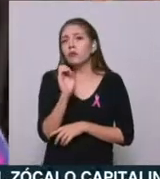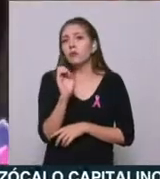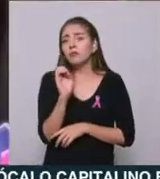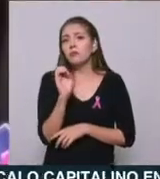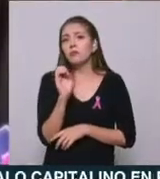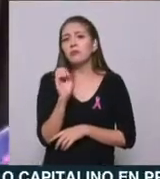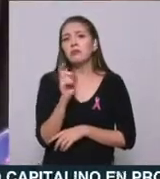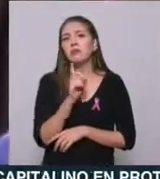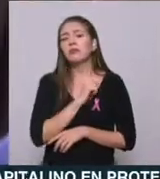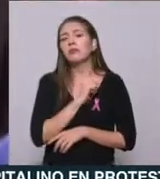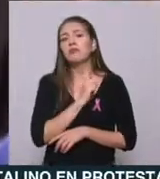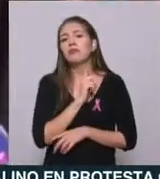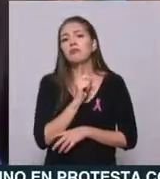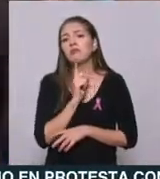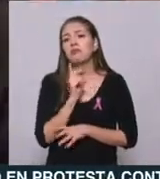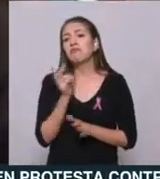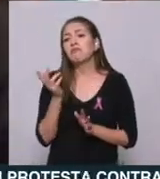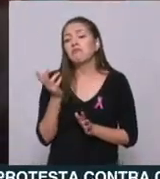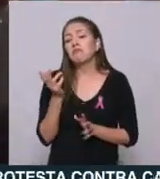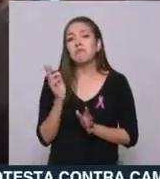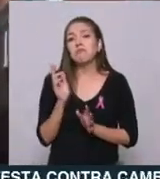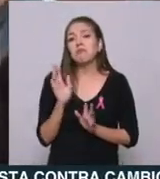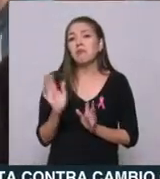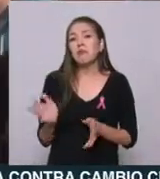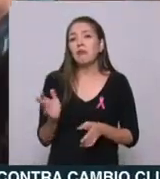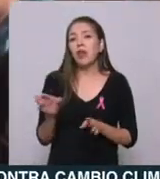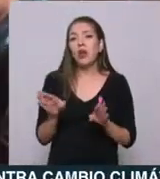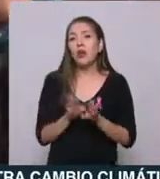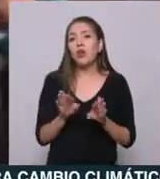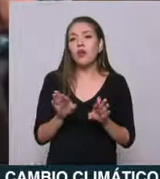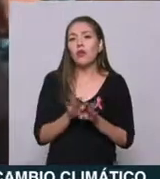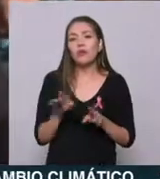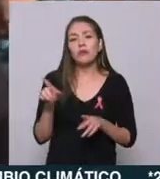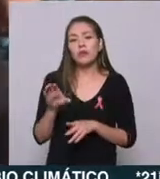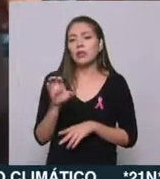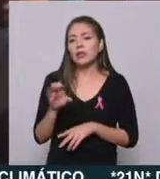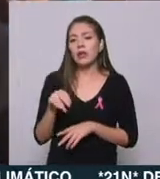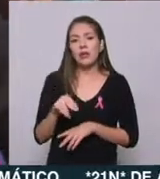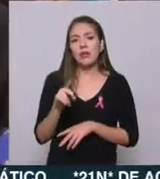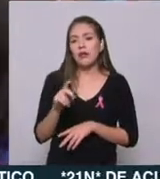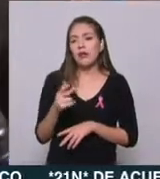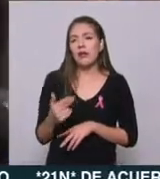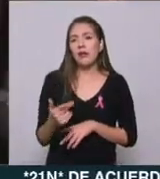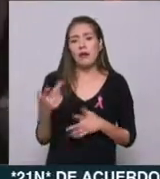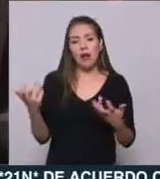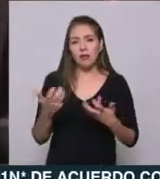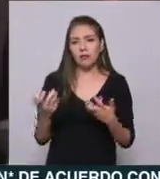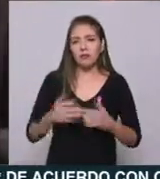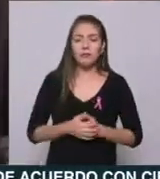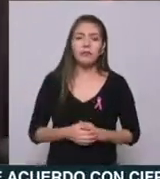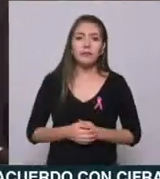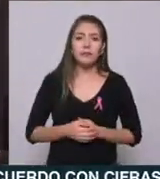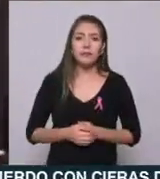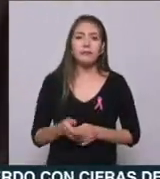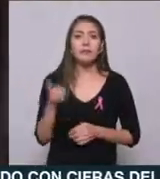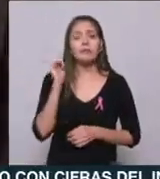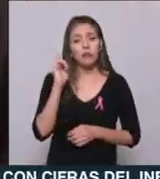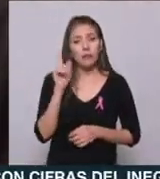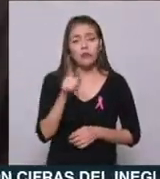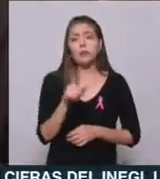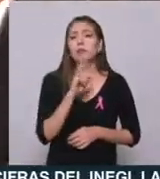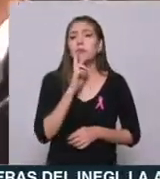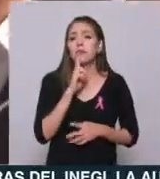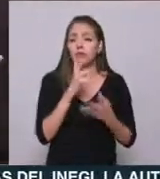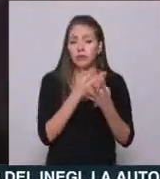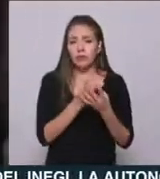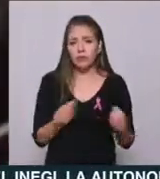ya solamente quedaría el antecedente ante la Comisión de Derechos Humanos del Estado de México. Pues esperamos que te mejores muy pronto,